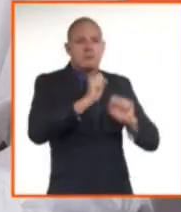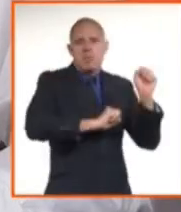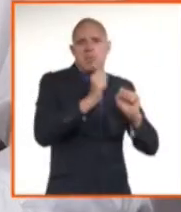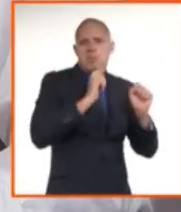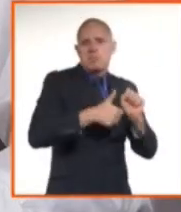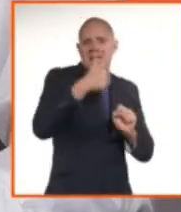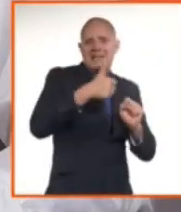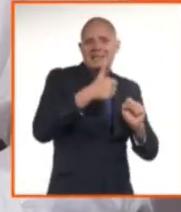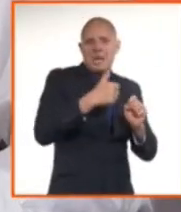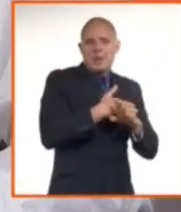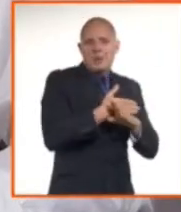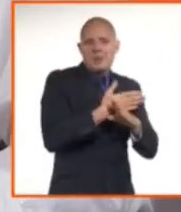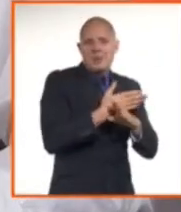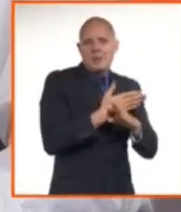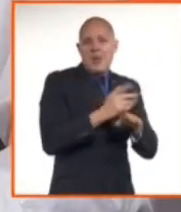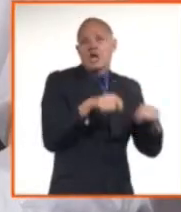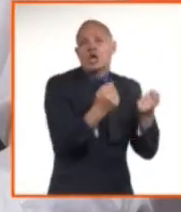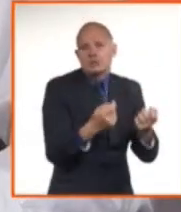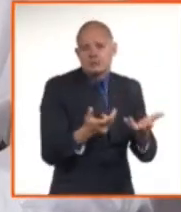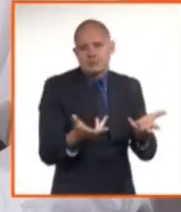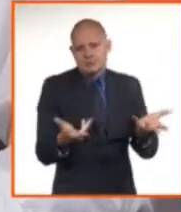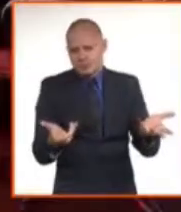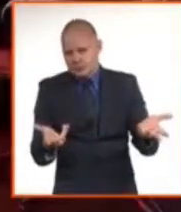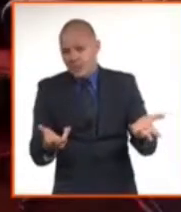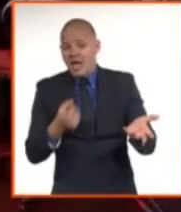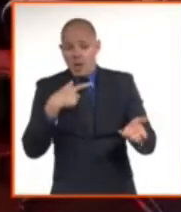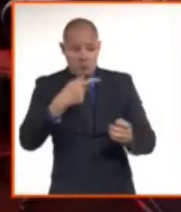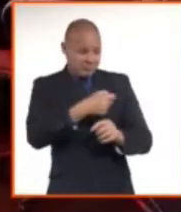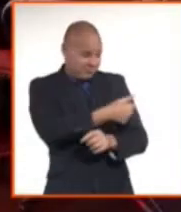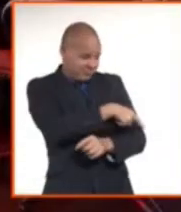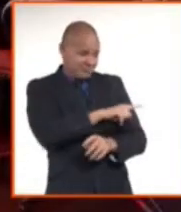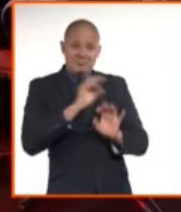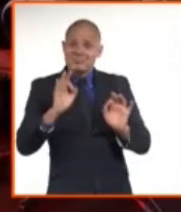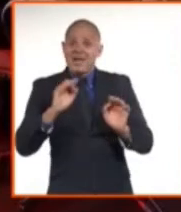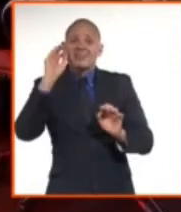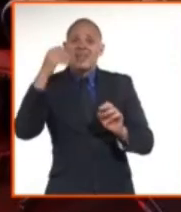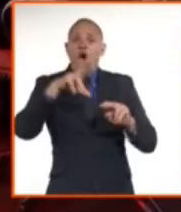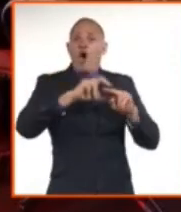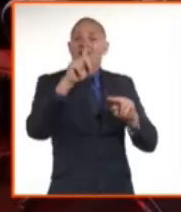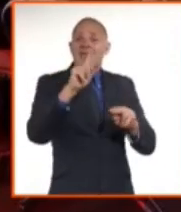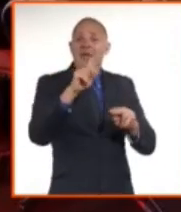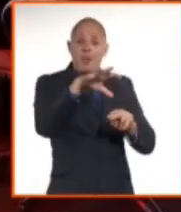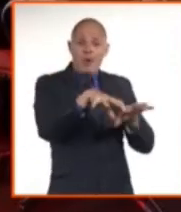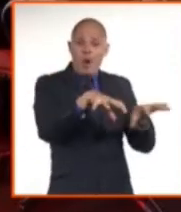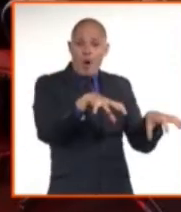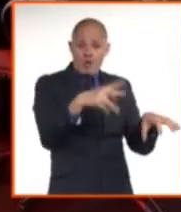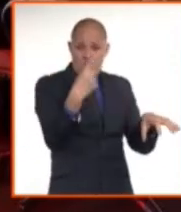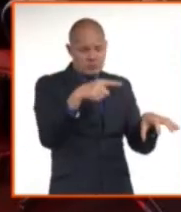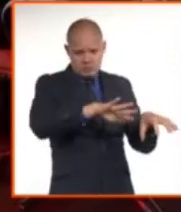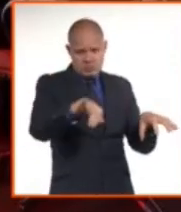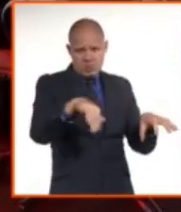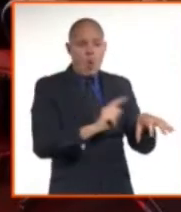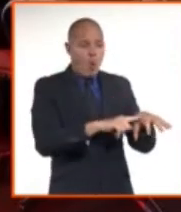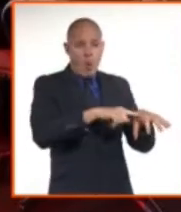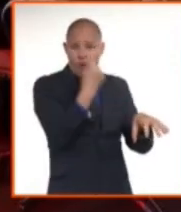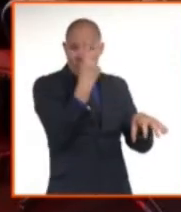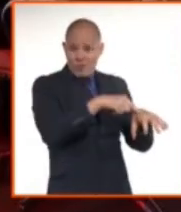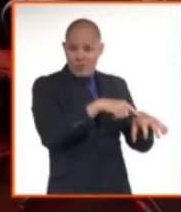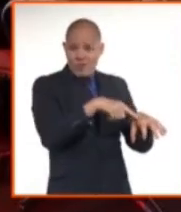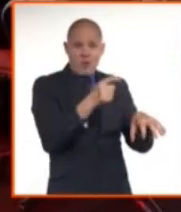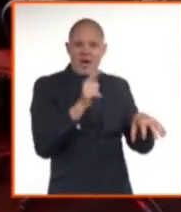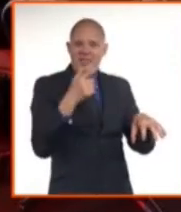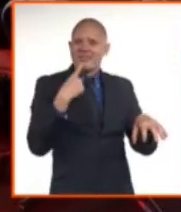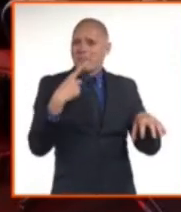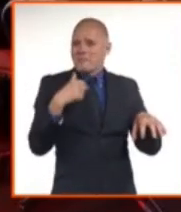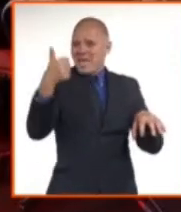constantemente informando. Como pasó ahora con Felton 1. Como pasó con Felton 1. Debemos seguir trabajando también en llegar a toda la población. Eso es algo que